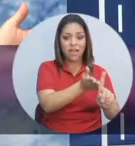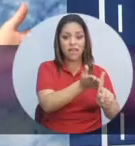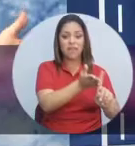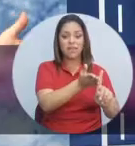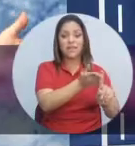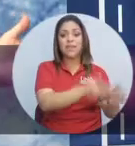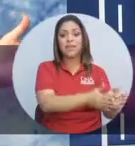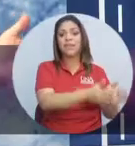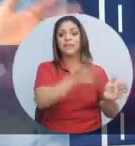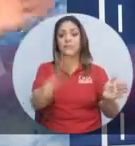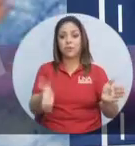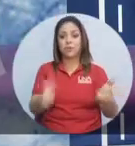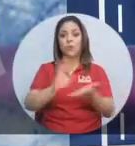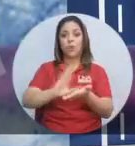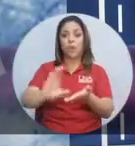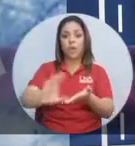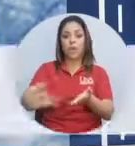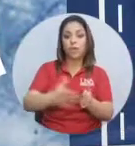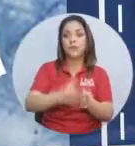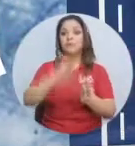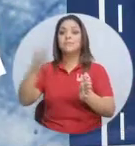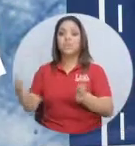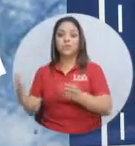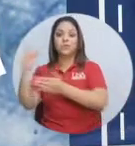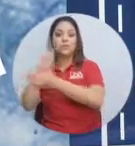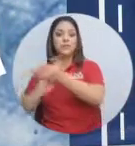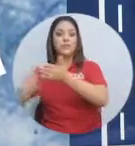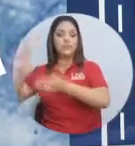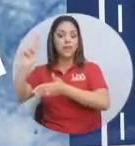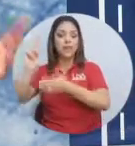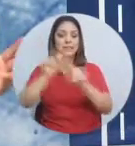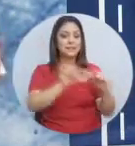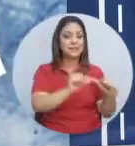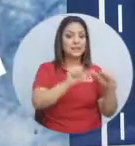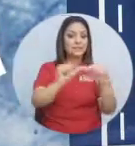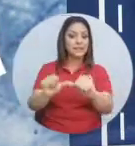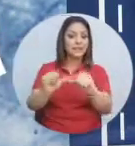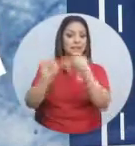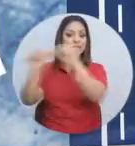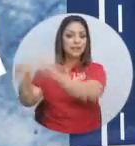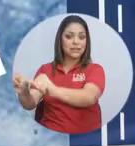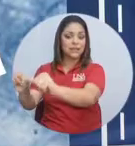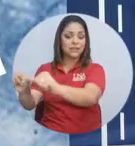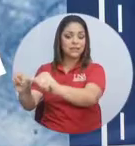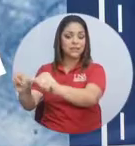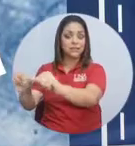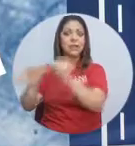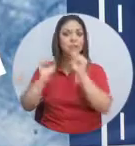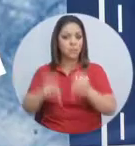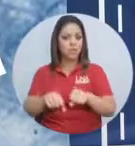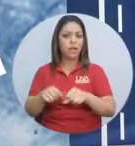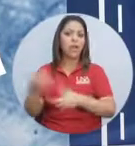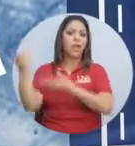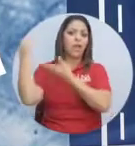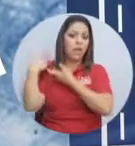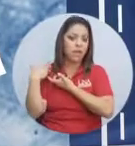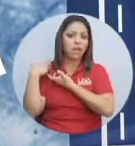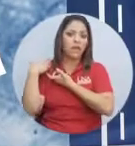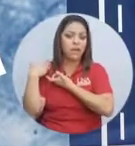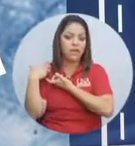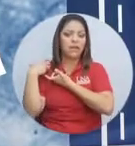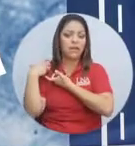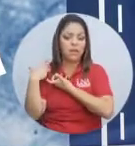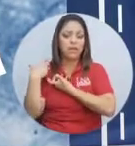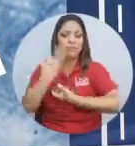escuela y luego pasan al colegio, pasan a la universidad, pues pueden seguir, ¿verdad? Cargando